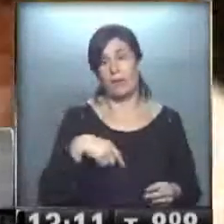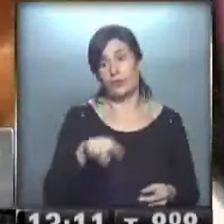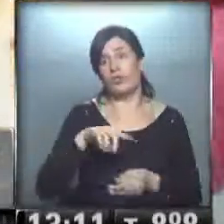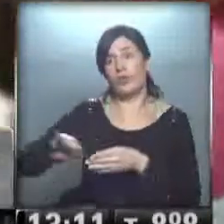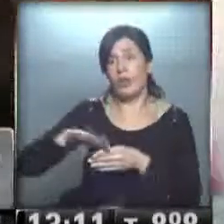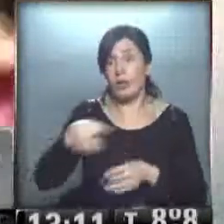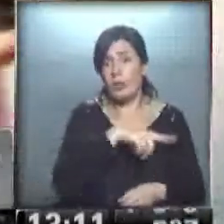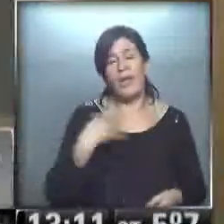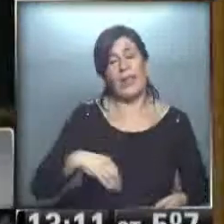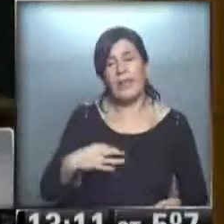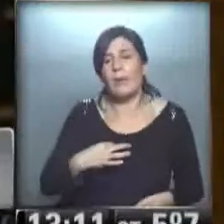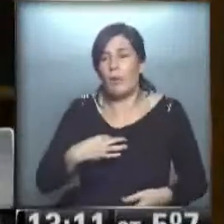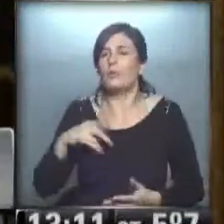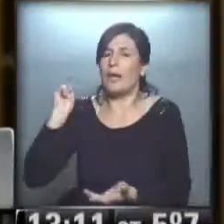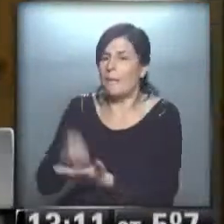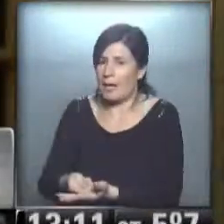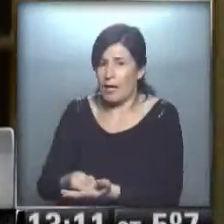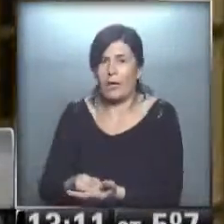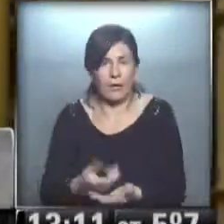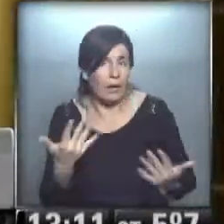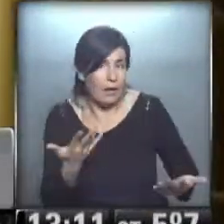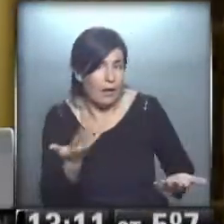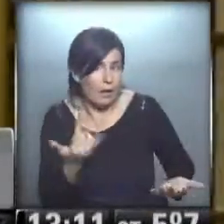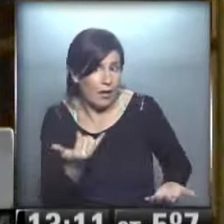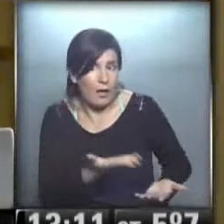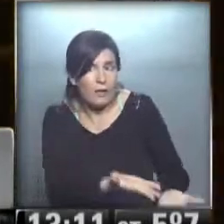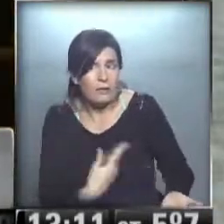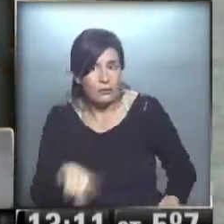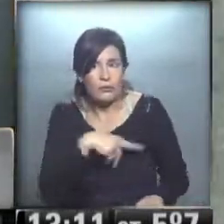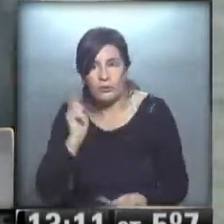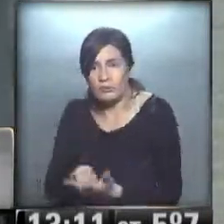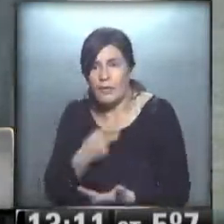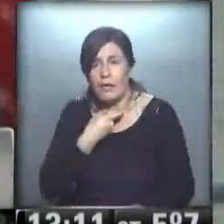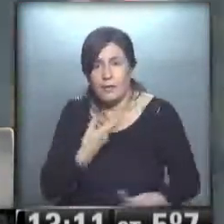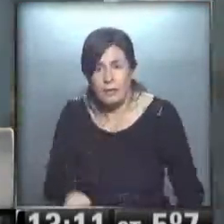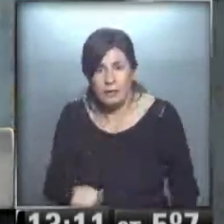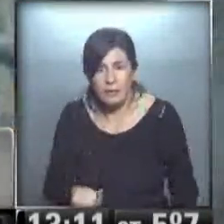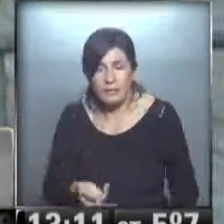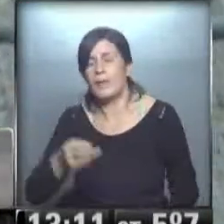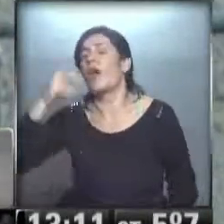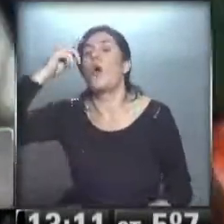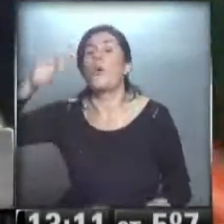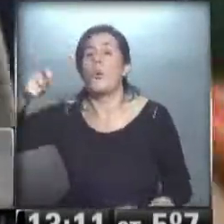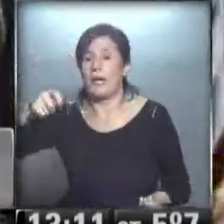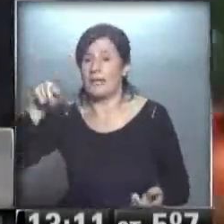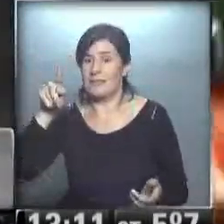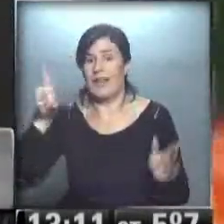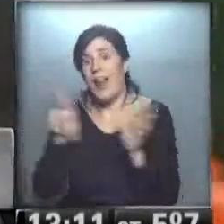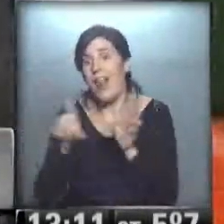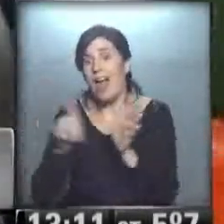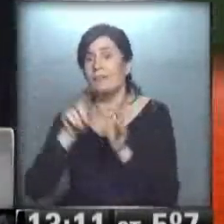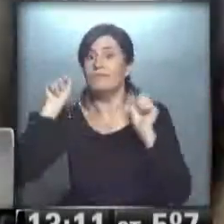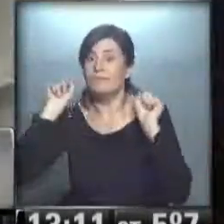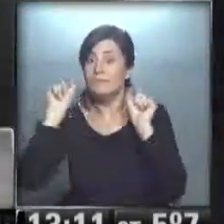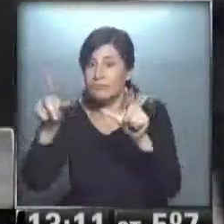buena fe que Argentina ha instrumentado. El juez, en realidad, en su misma legislación y en su